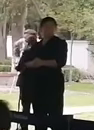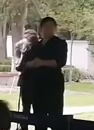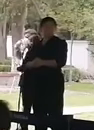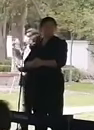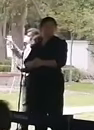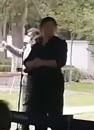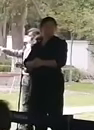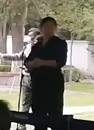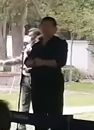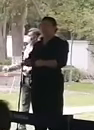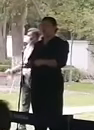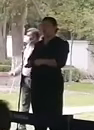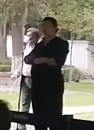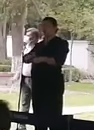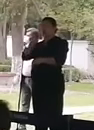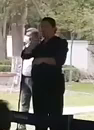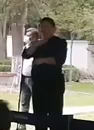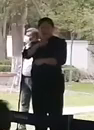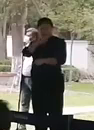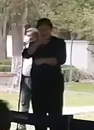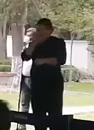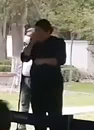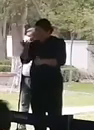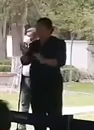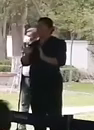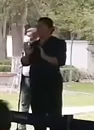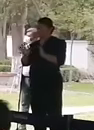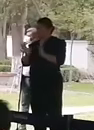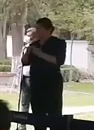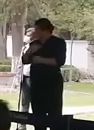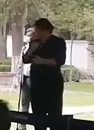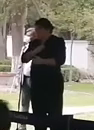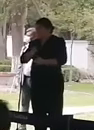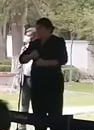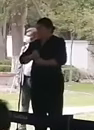hable de la relación que ya tenemos Estados Unidos y México.